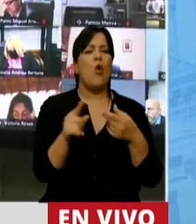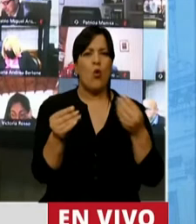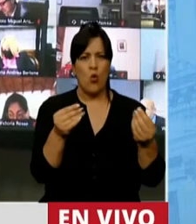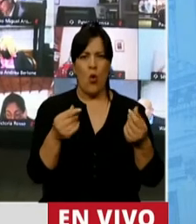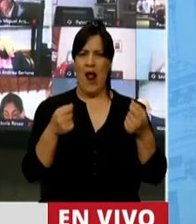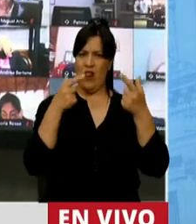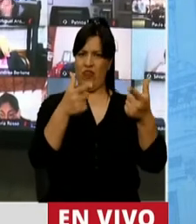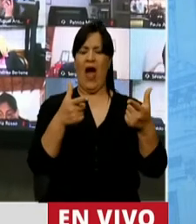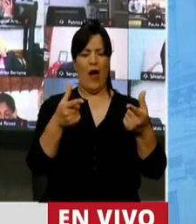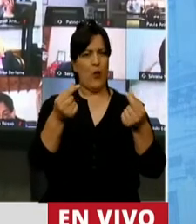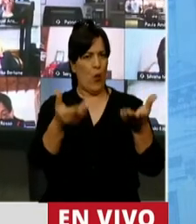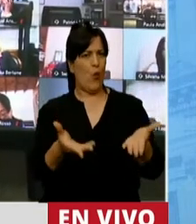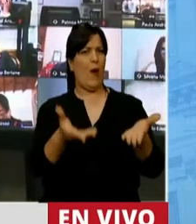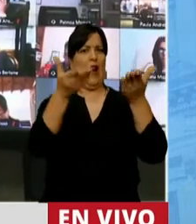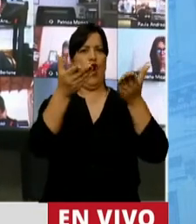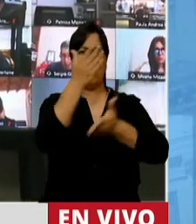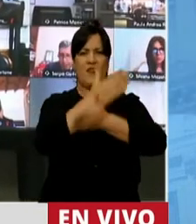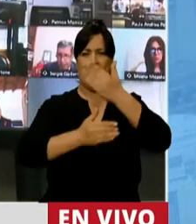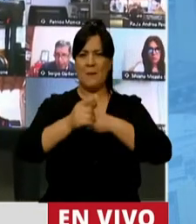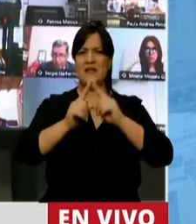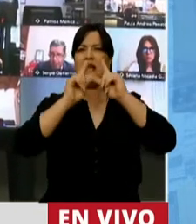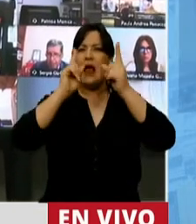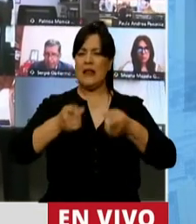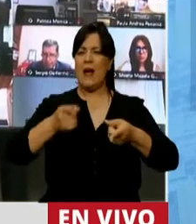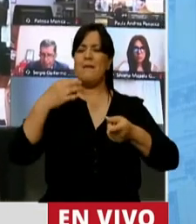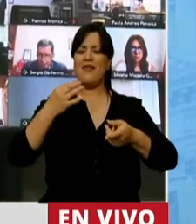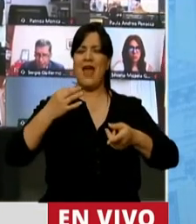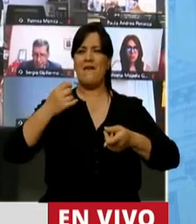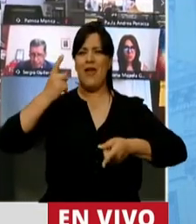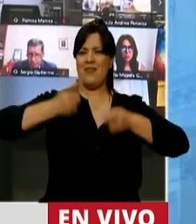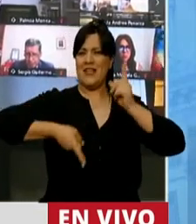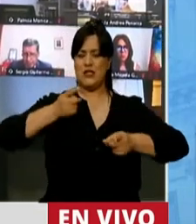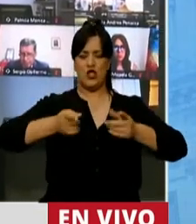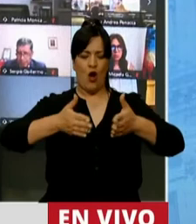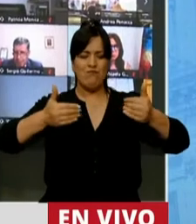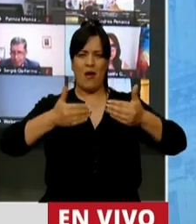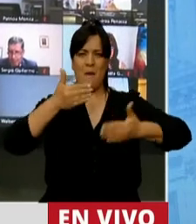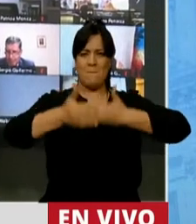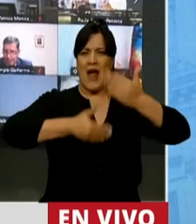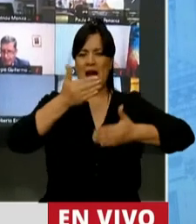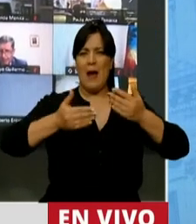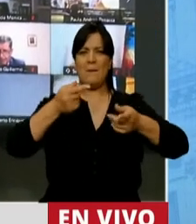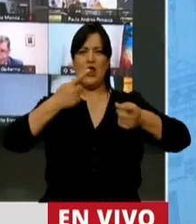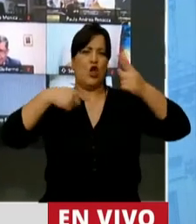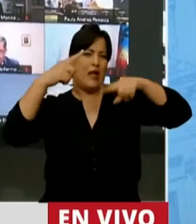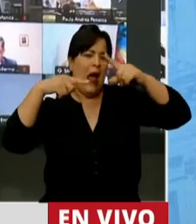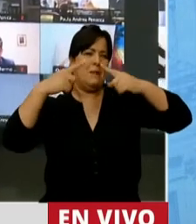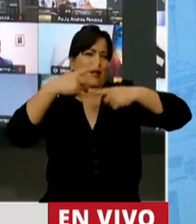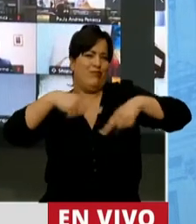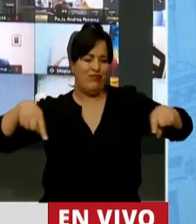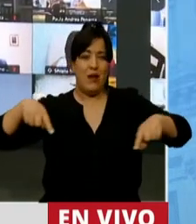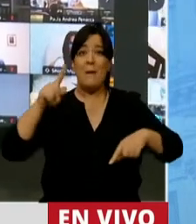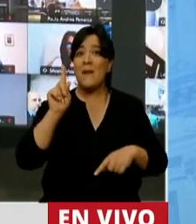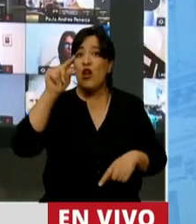la discapacidad y para hacer más ejecutivo y más ágil todos los procedimientos, en